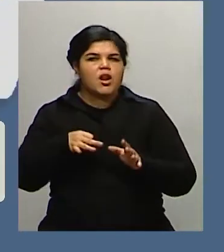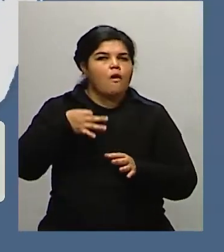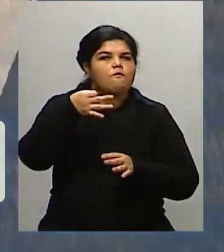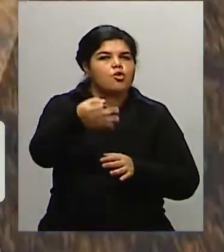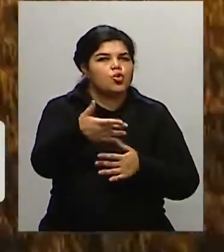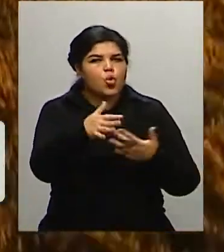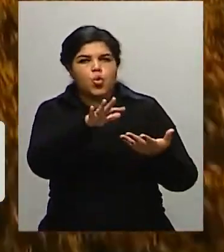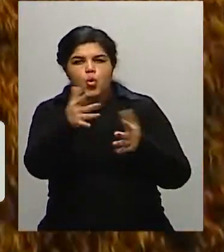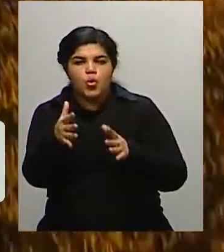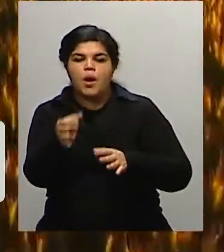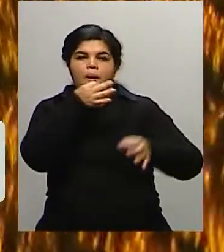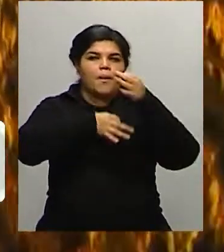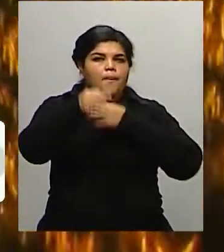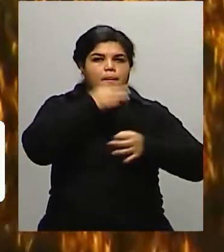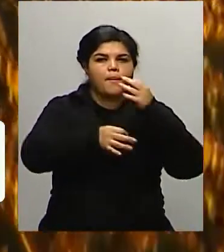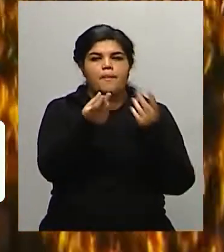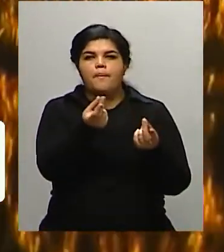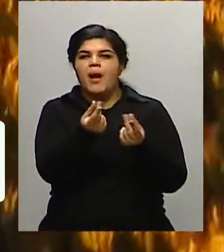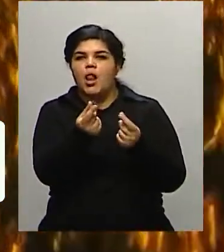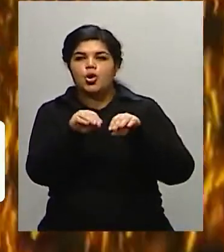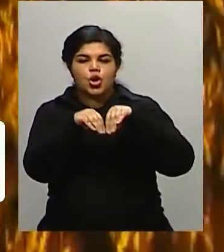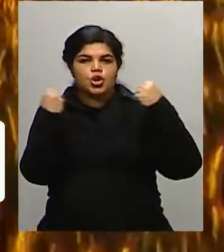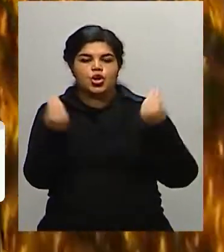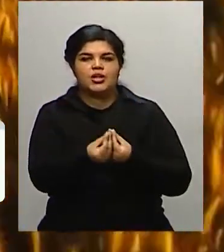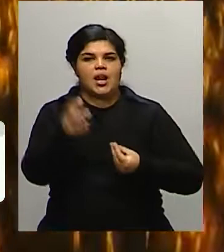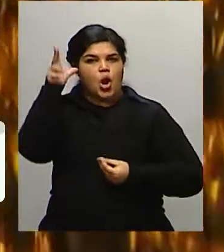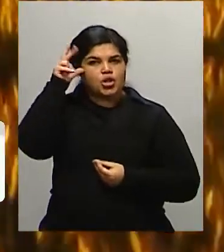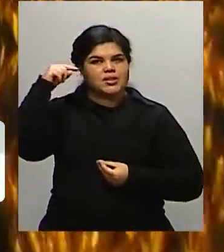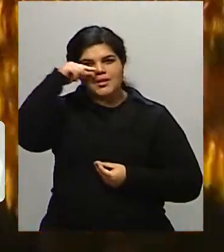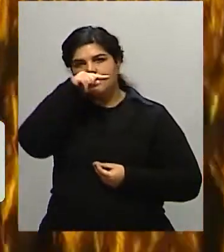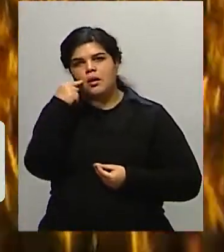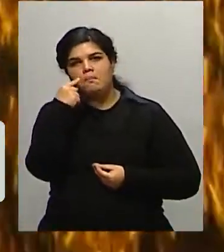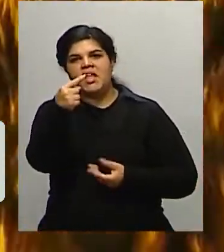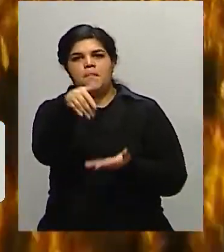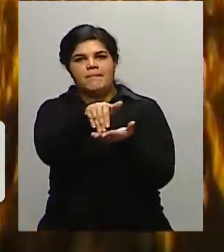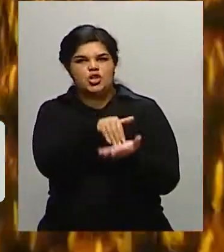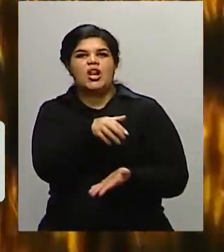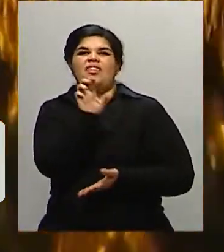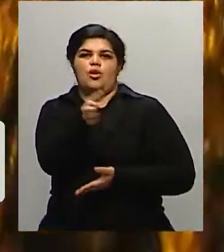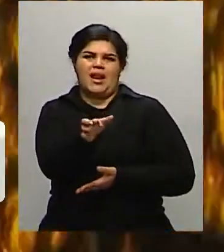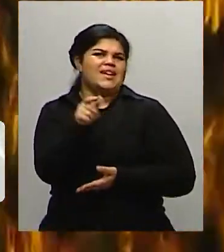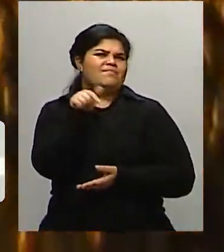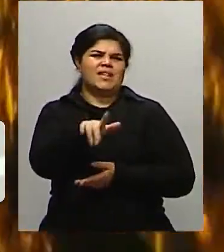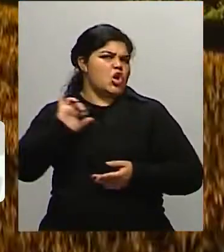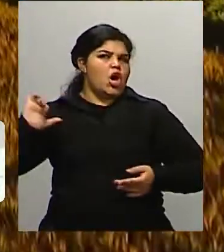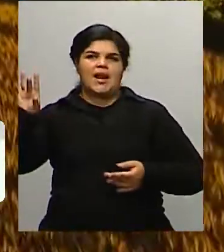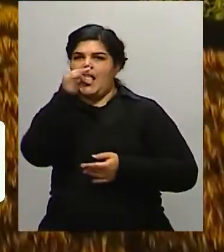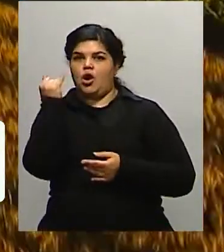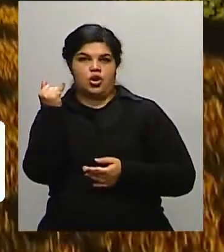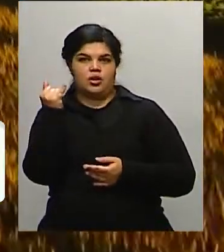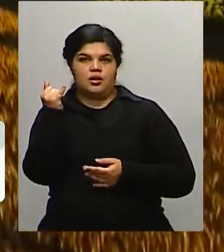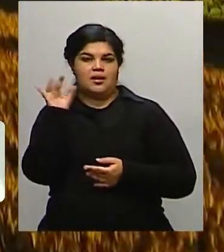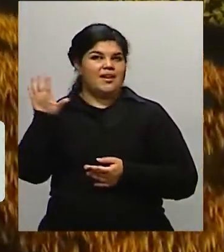de las exportaciones de bienes de 87 mil millones de dólares. Eso es un récord. Es un récord en